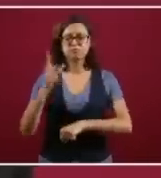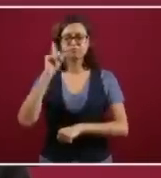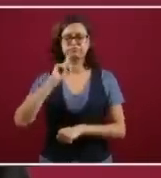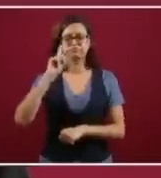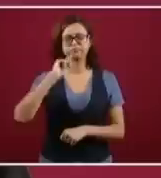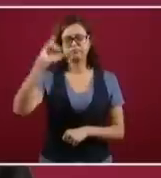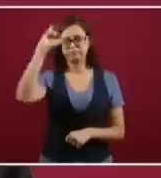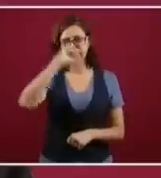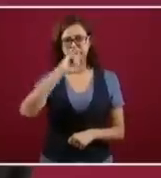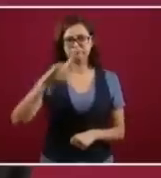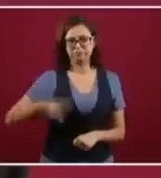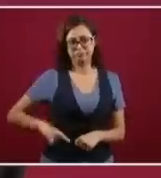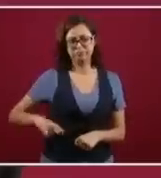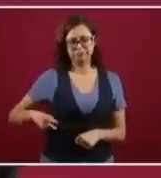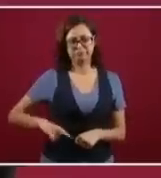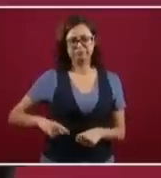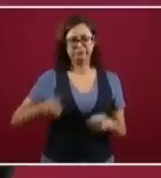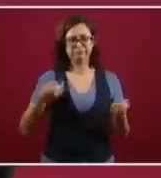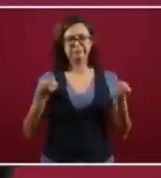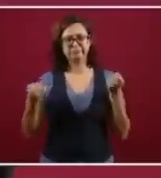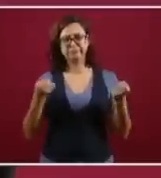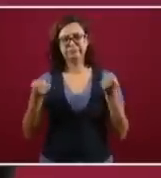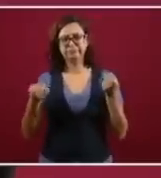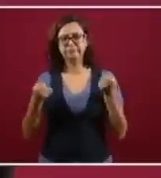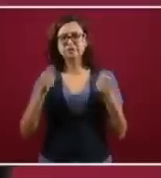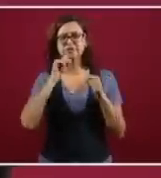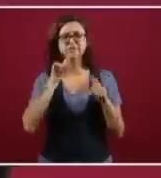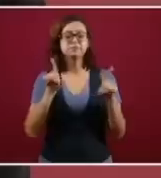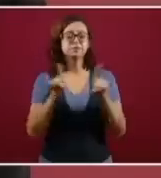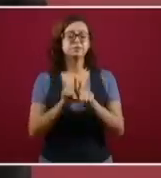con el apoyo de